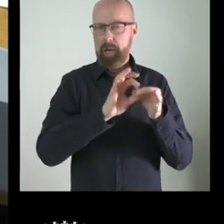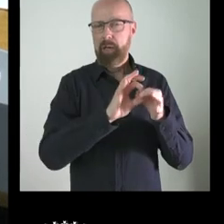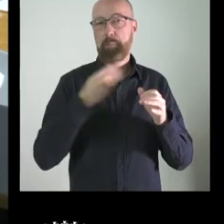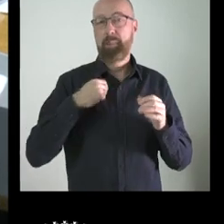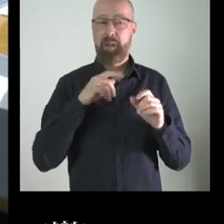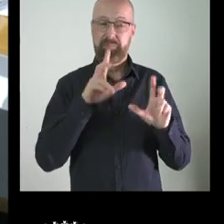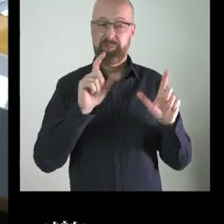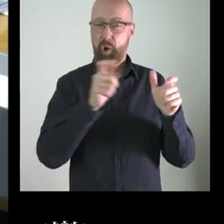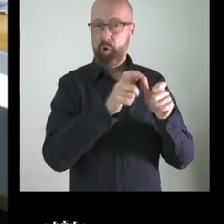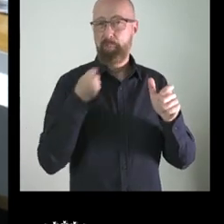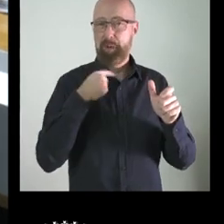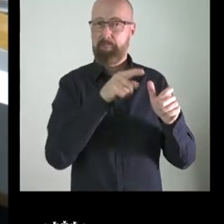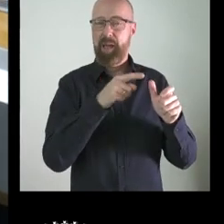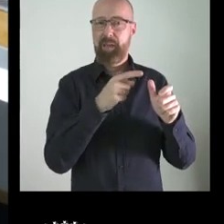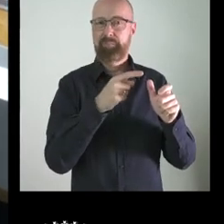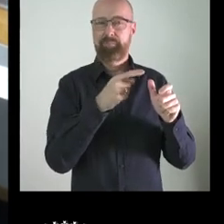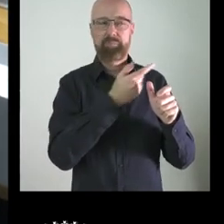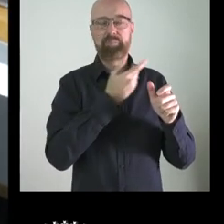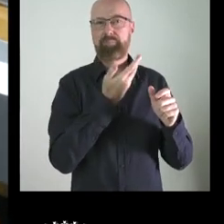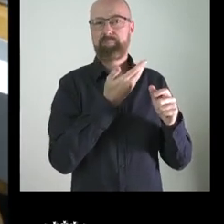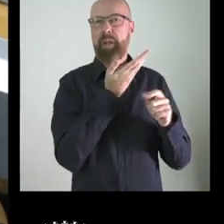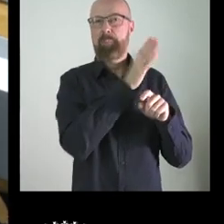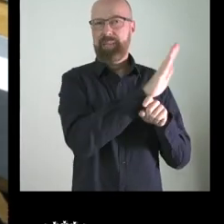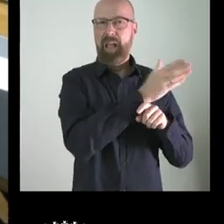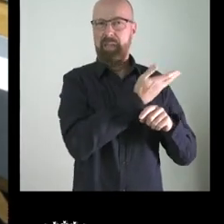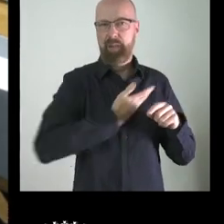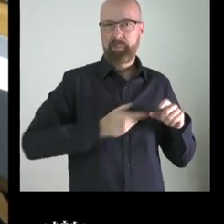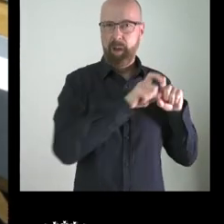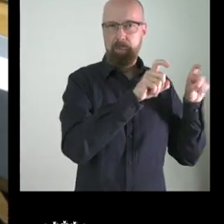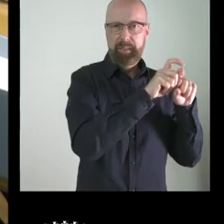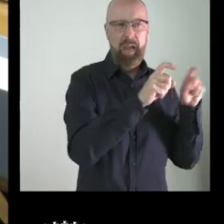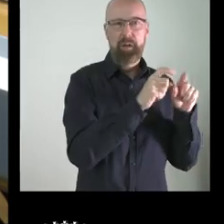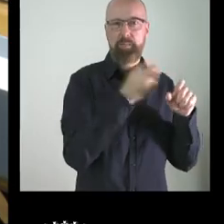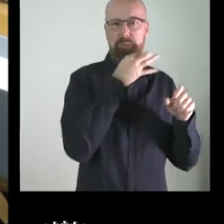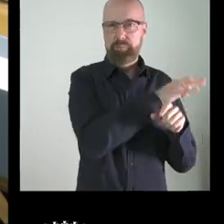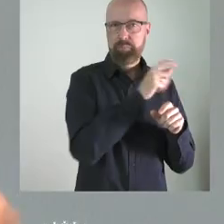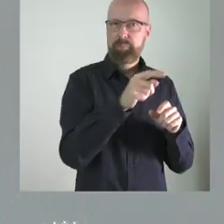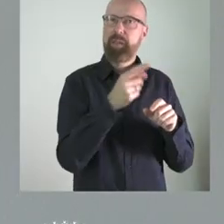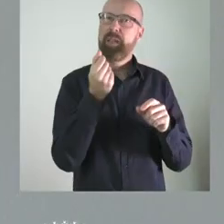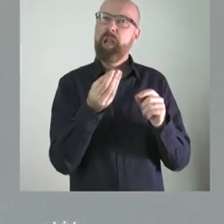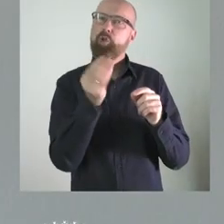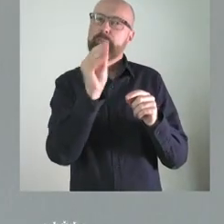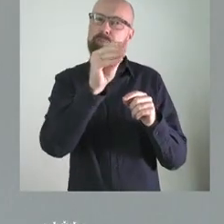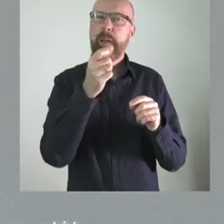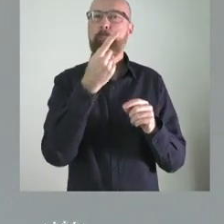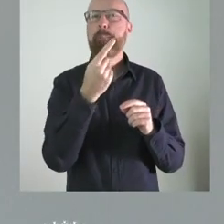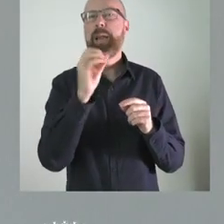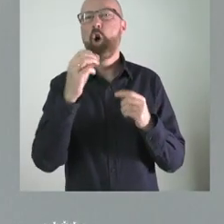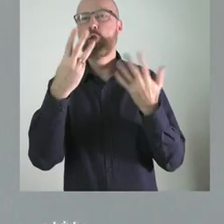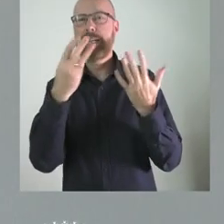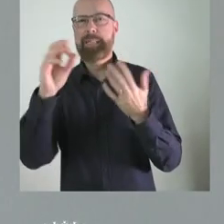patronal y que fijó que la subida fuera a 1080 euros saben ustedes que nosotros